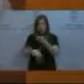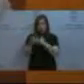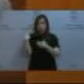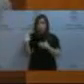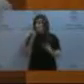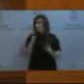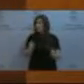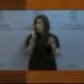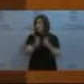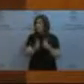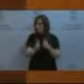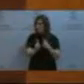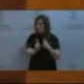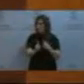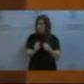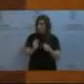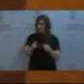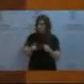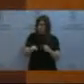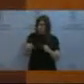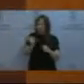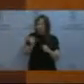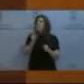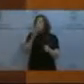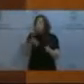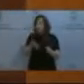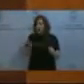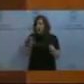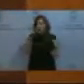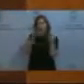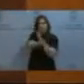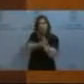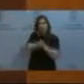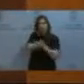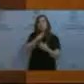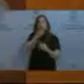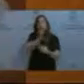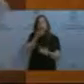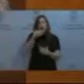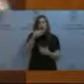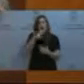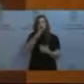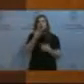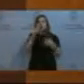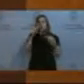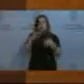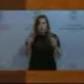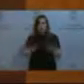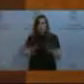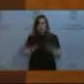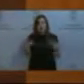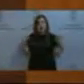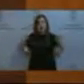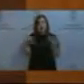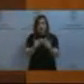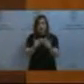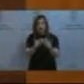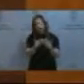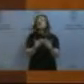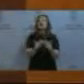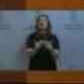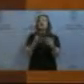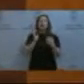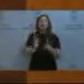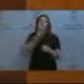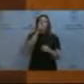le importa. ¿O por qué? Tendrá que explicar por qué se conoce el motivo real de este accidente en el